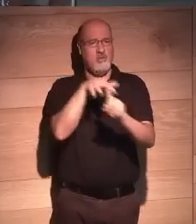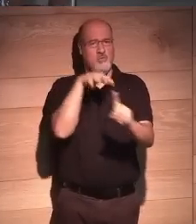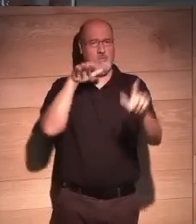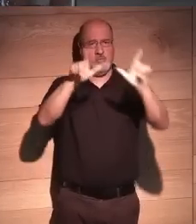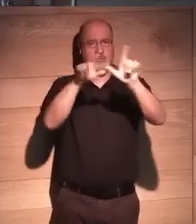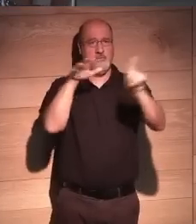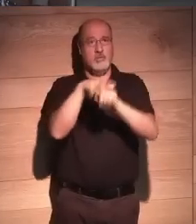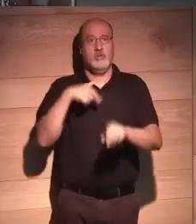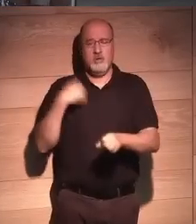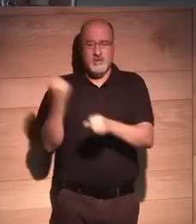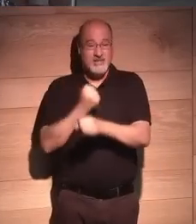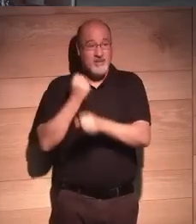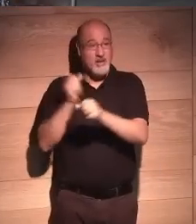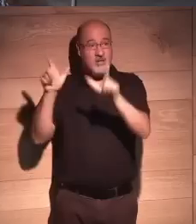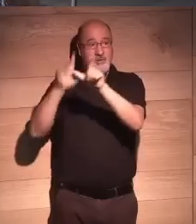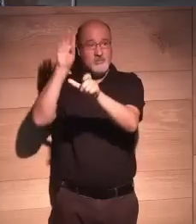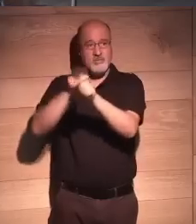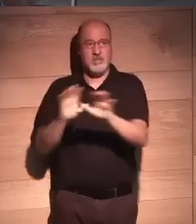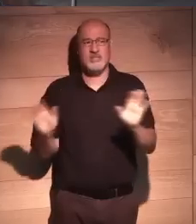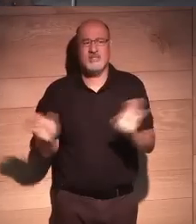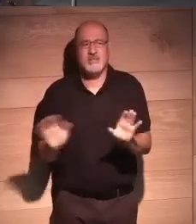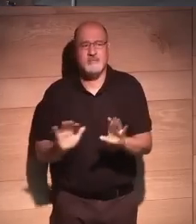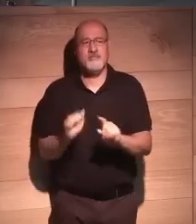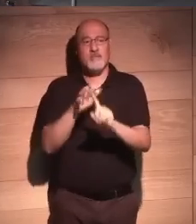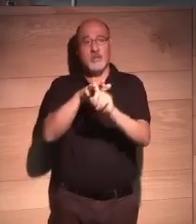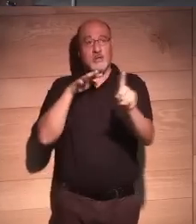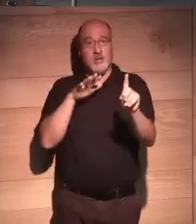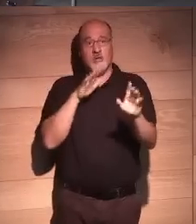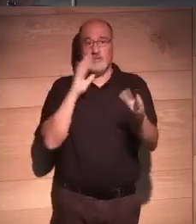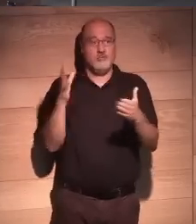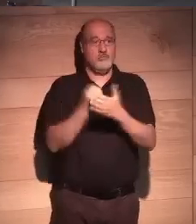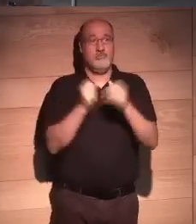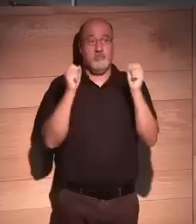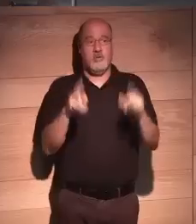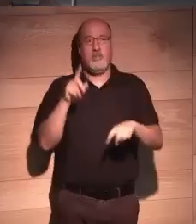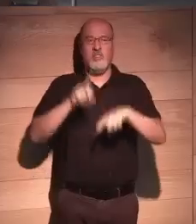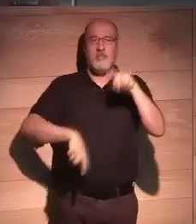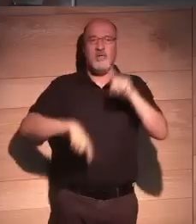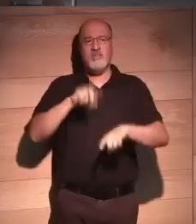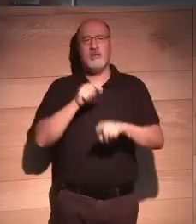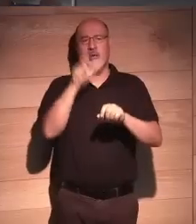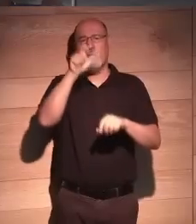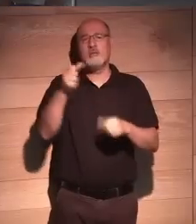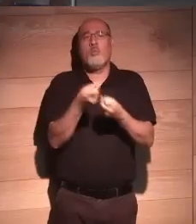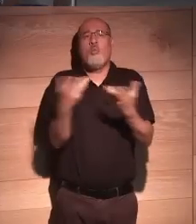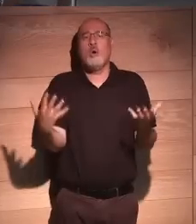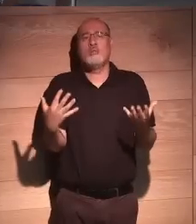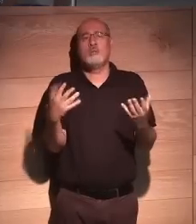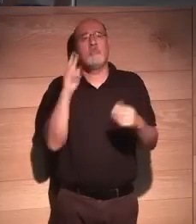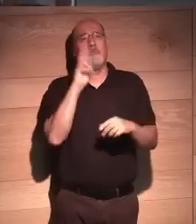yo cuando trabajaba en la tele, o sea, era mis mañanas eran lo peor, porque dependía